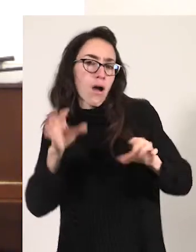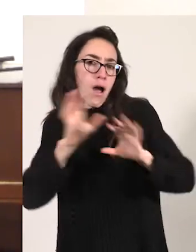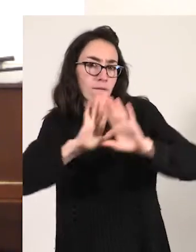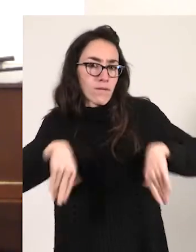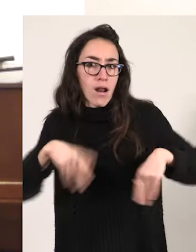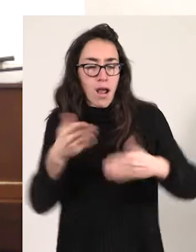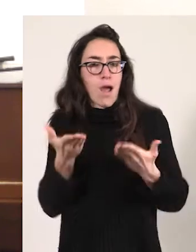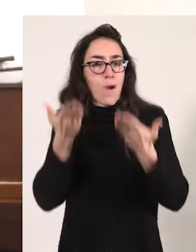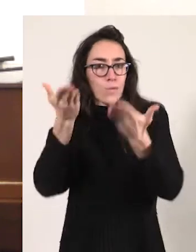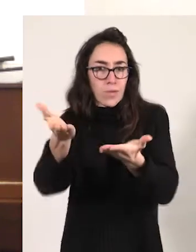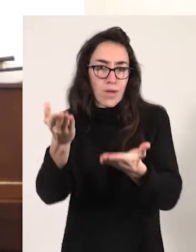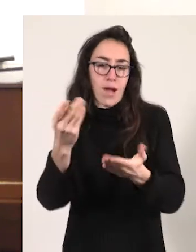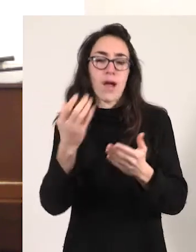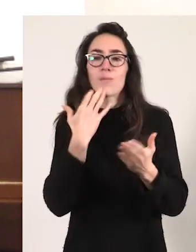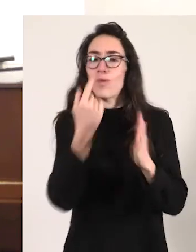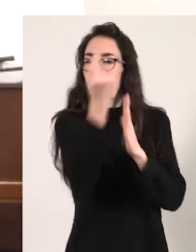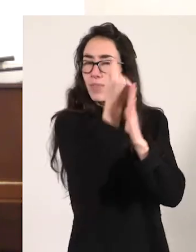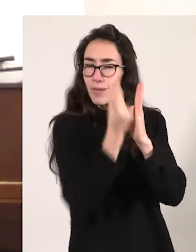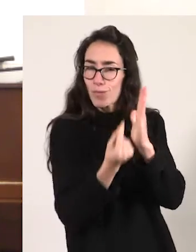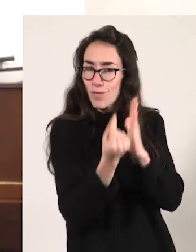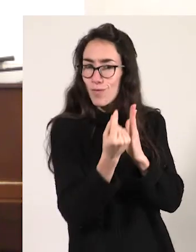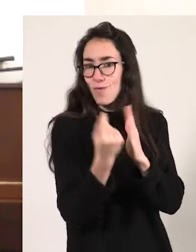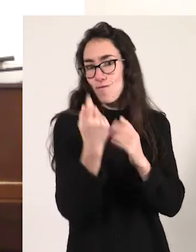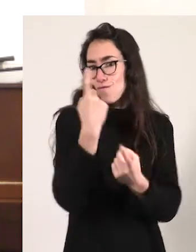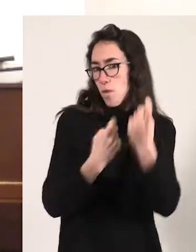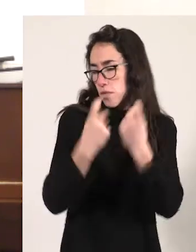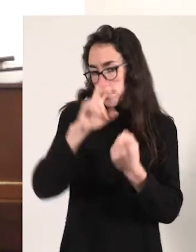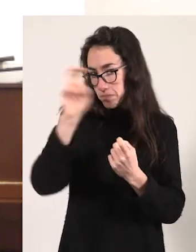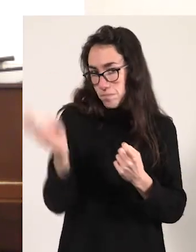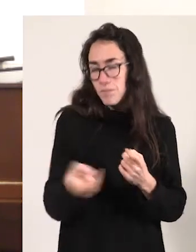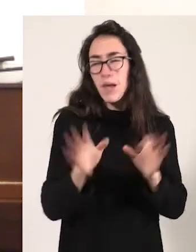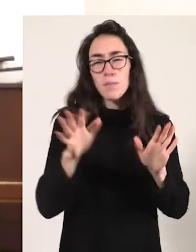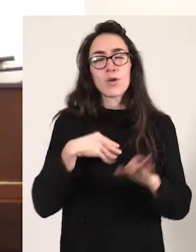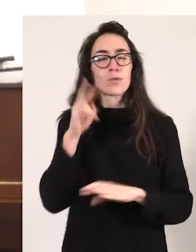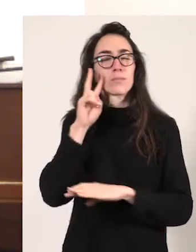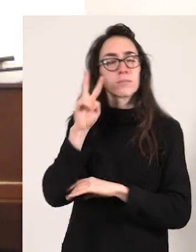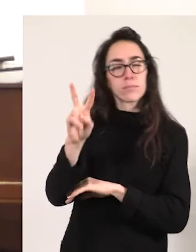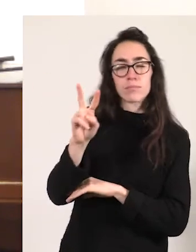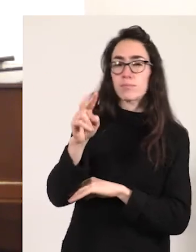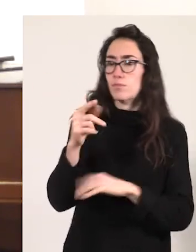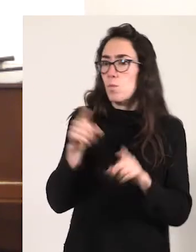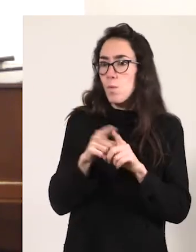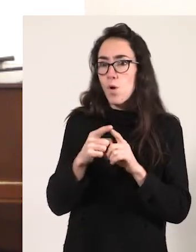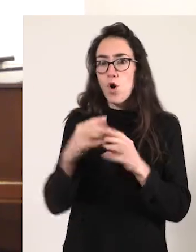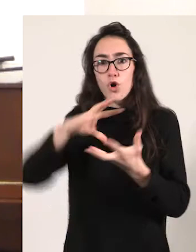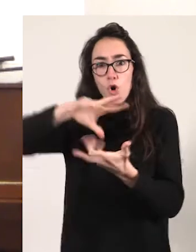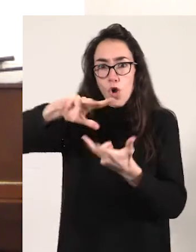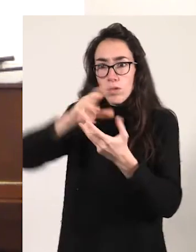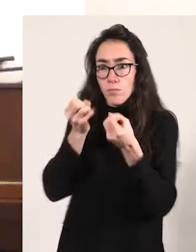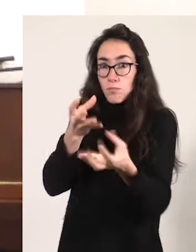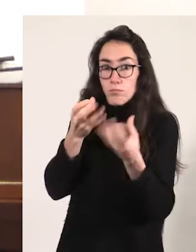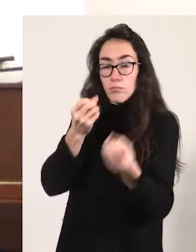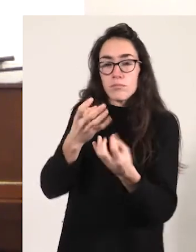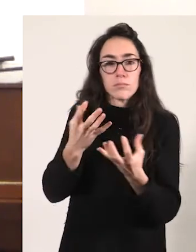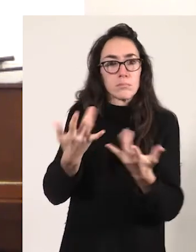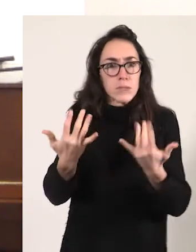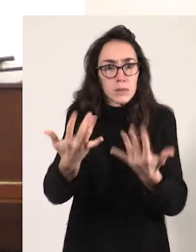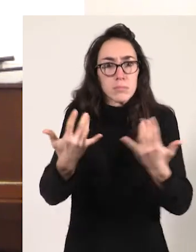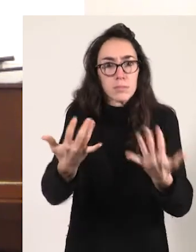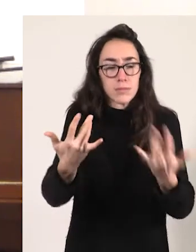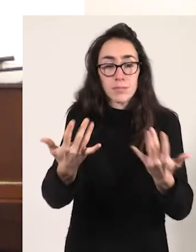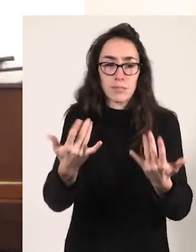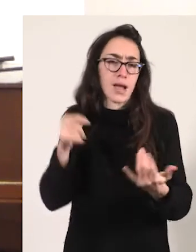ha sido importante. Han triunfado las infografías, por ejemplo. Pero sí que es verdad que siento que hay mucha prisa por dar